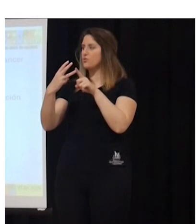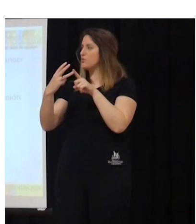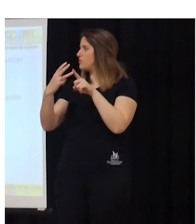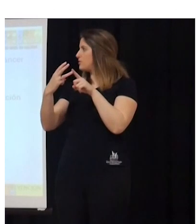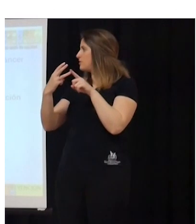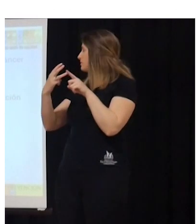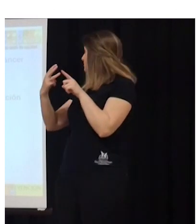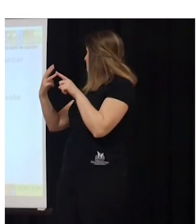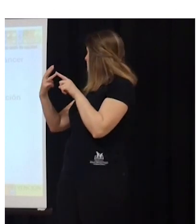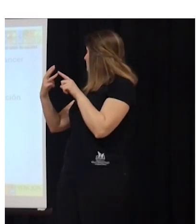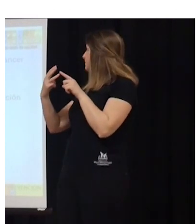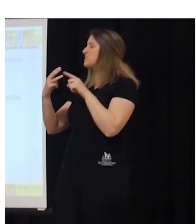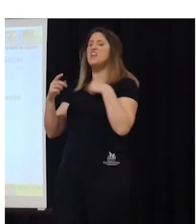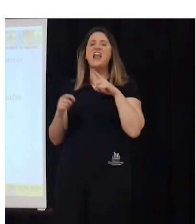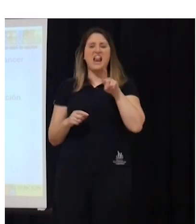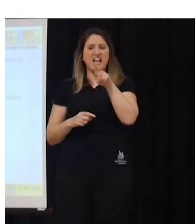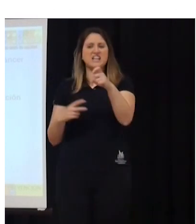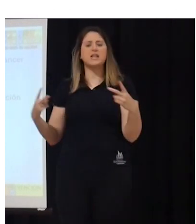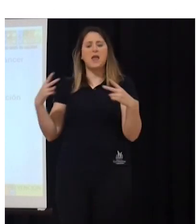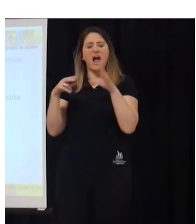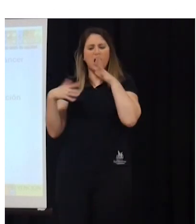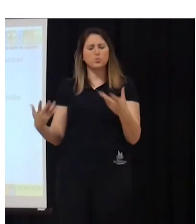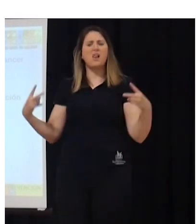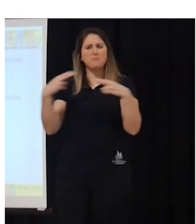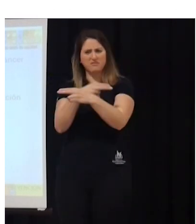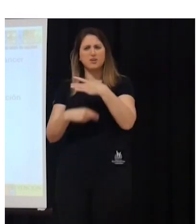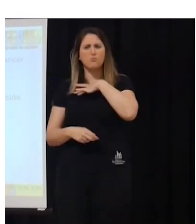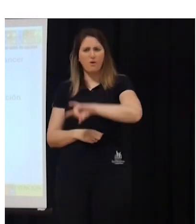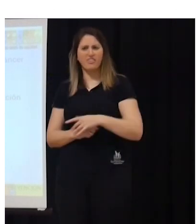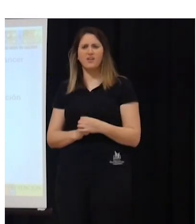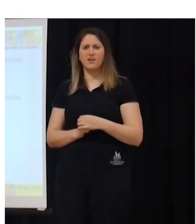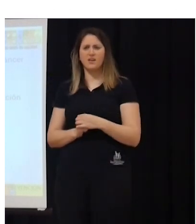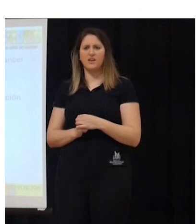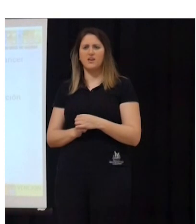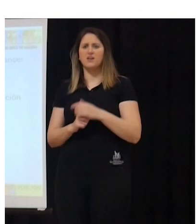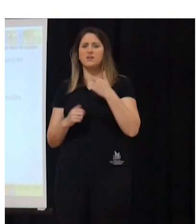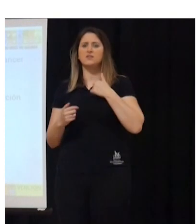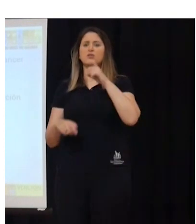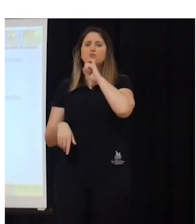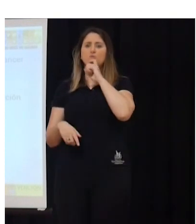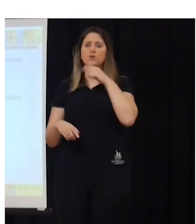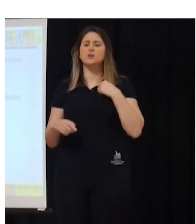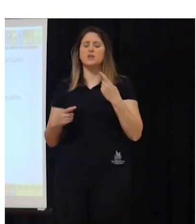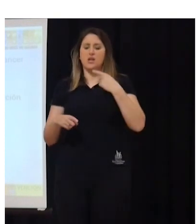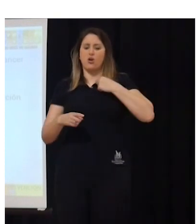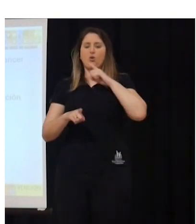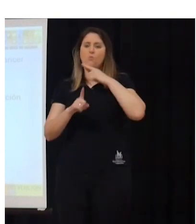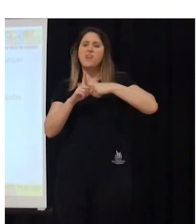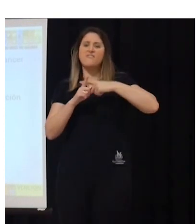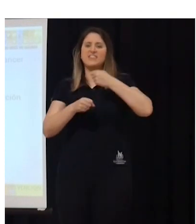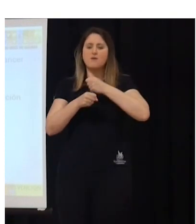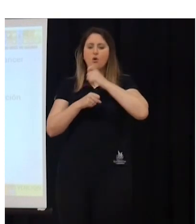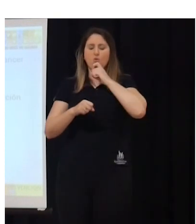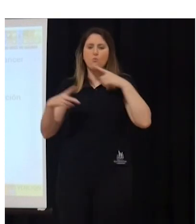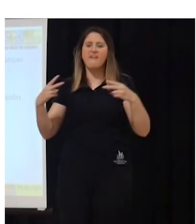¿Se puede verdaderamente prevenir el cáncer en la actualidad? Y el futuro nos indica que existen más líneas de trabajo. Y por